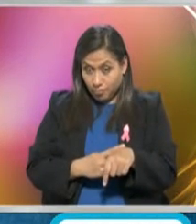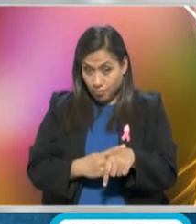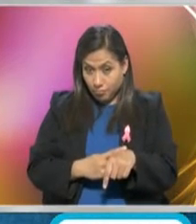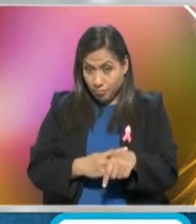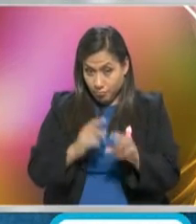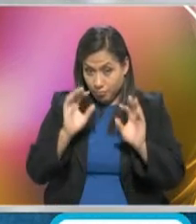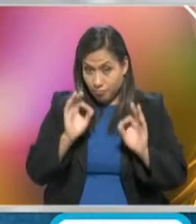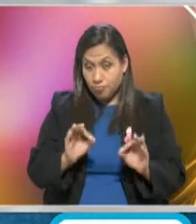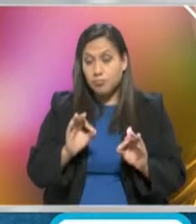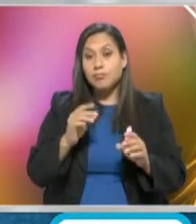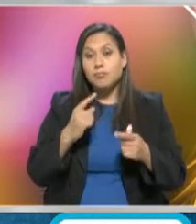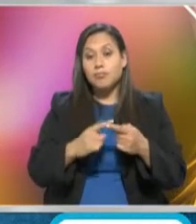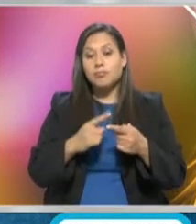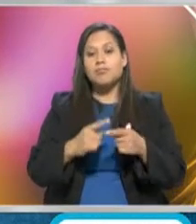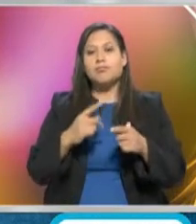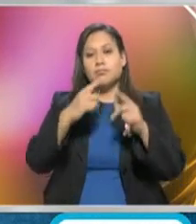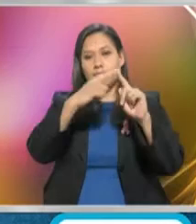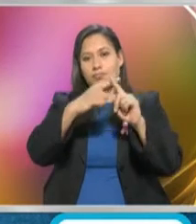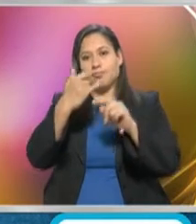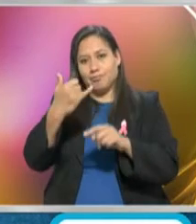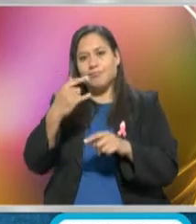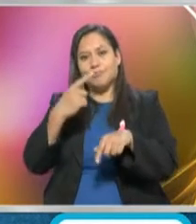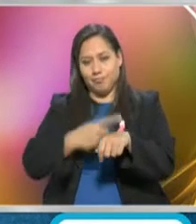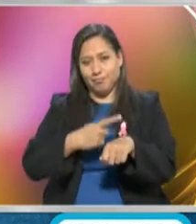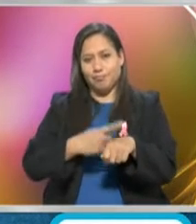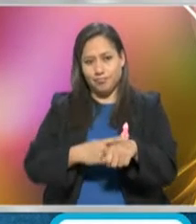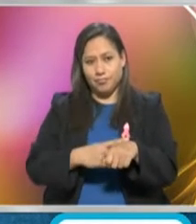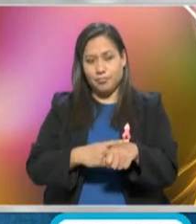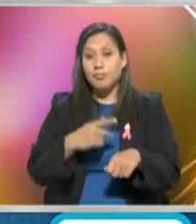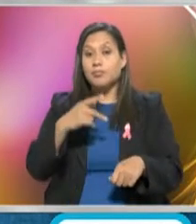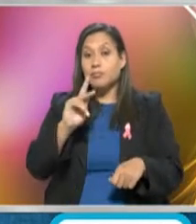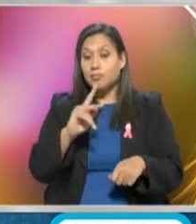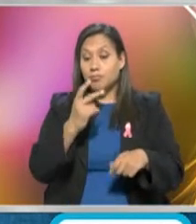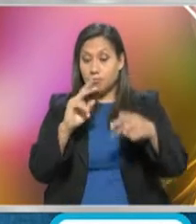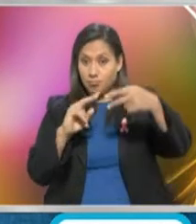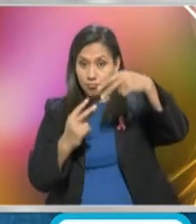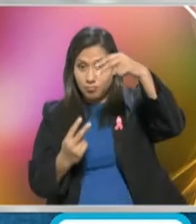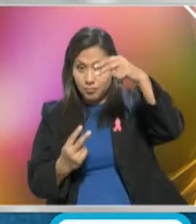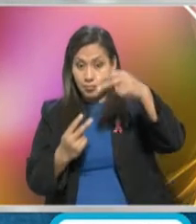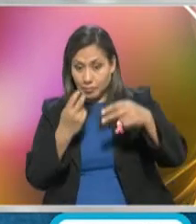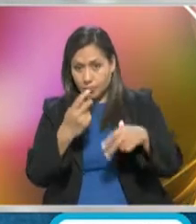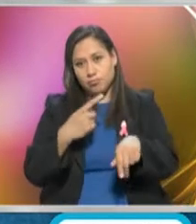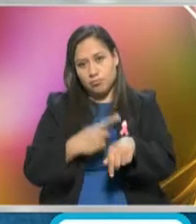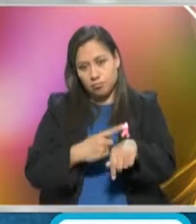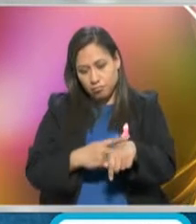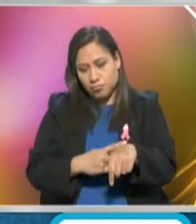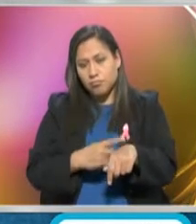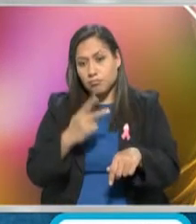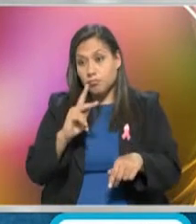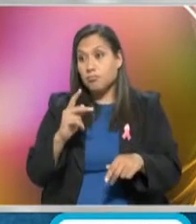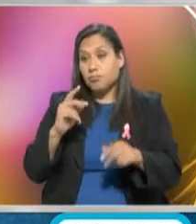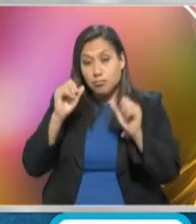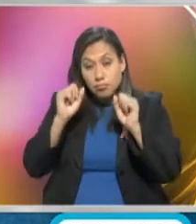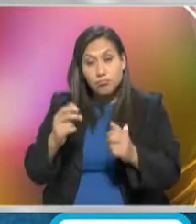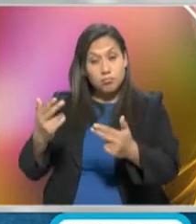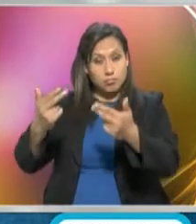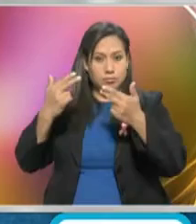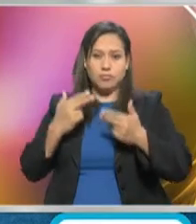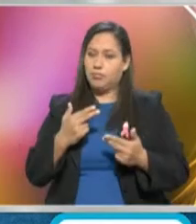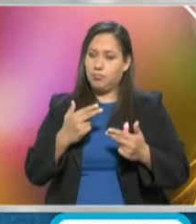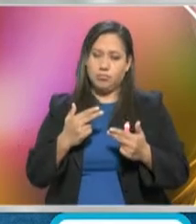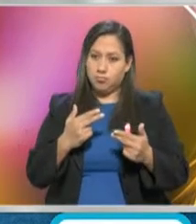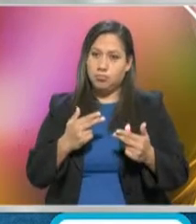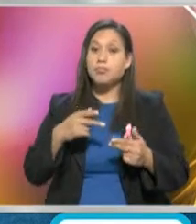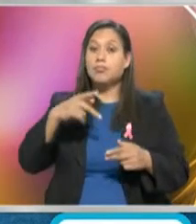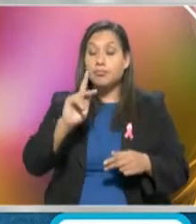patología son los genes. Esto no quiere decir que la enfermedad sea una enfermedad hereditaria. ¿Sí? Pero